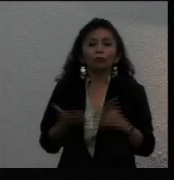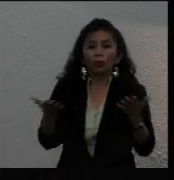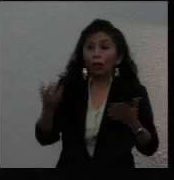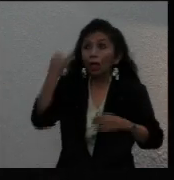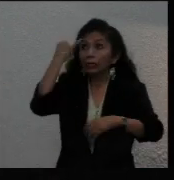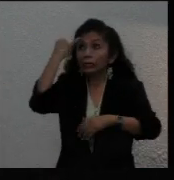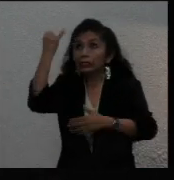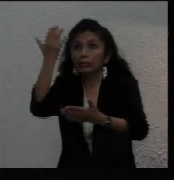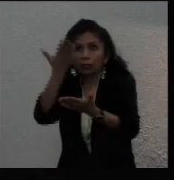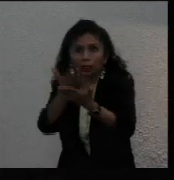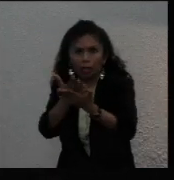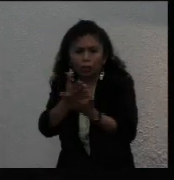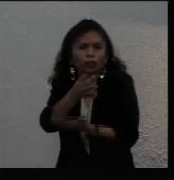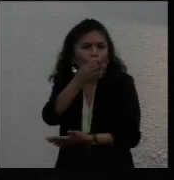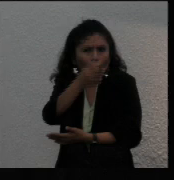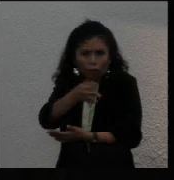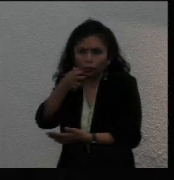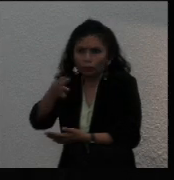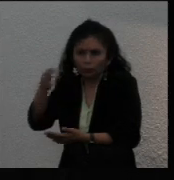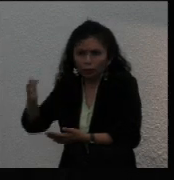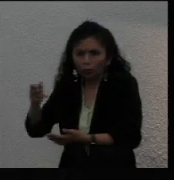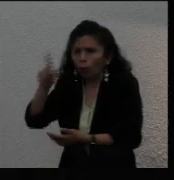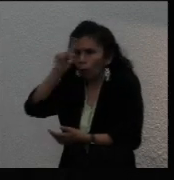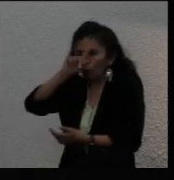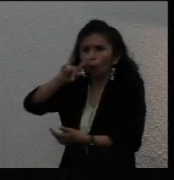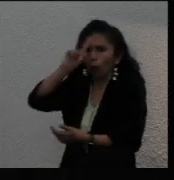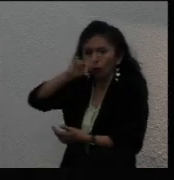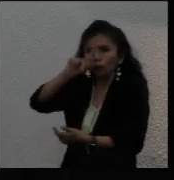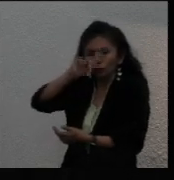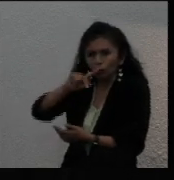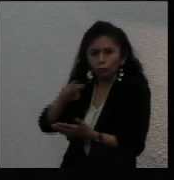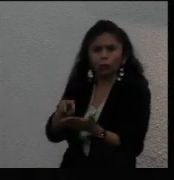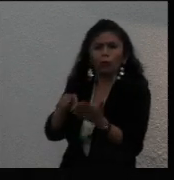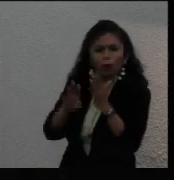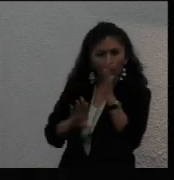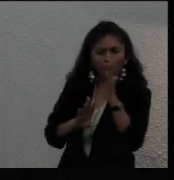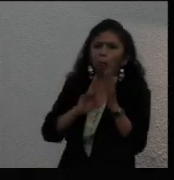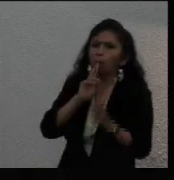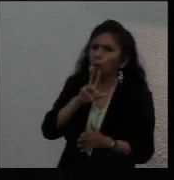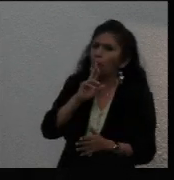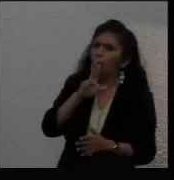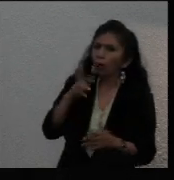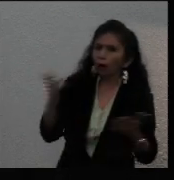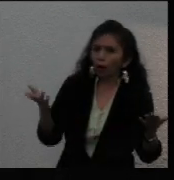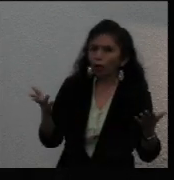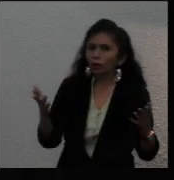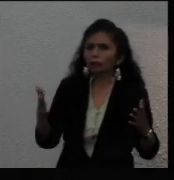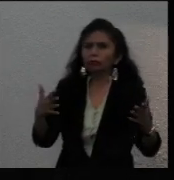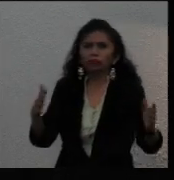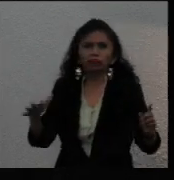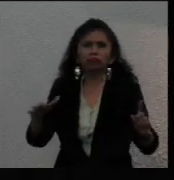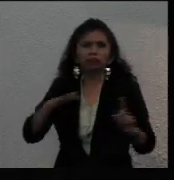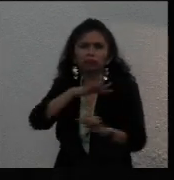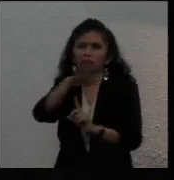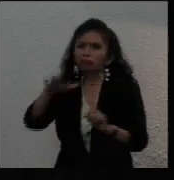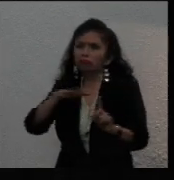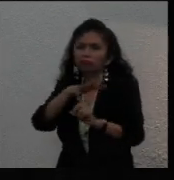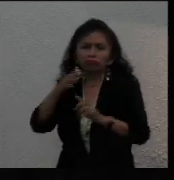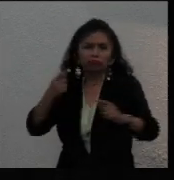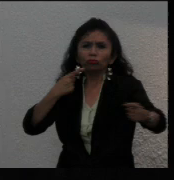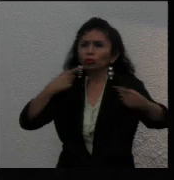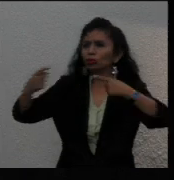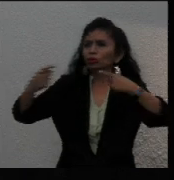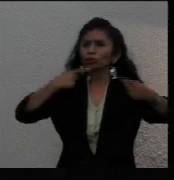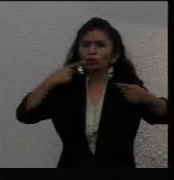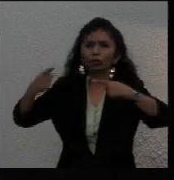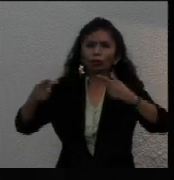iniciativas aceptaremos cualquier sugerencia para mejorarlas en un ambiente de parlamento abierto, porque es